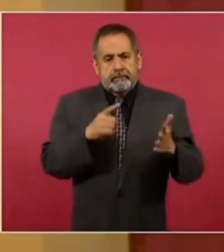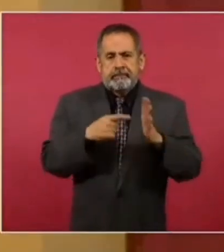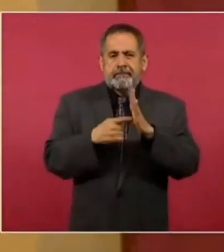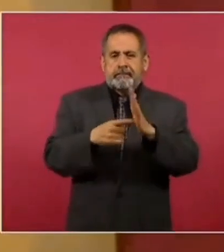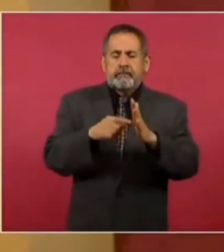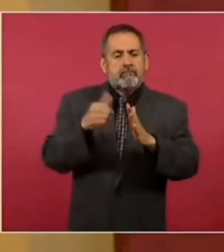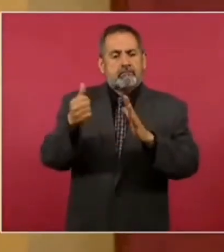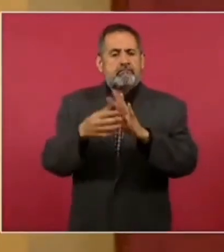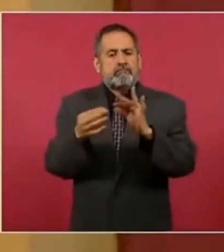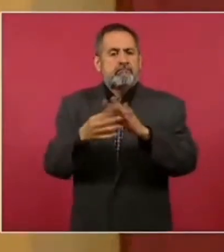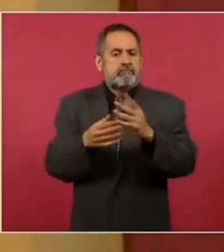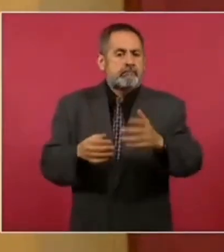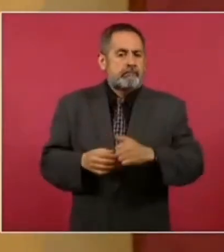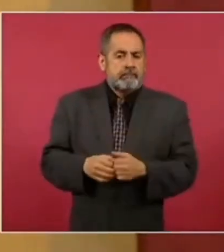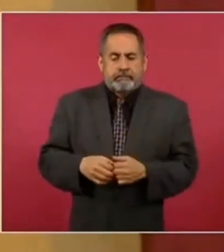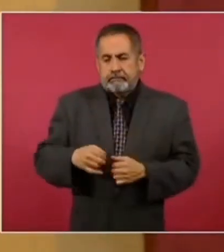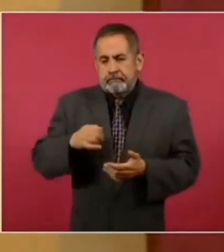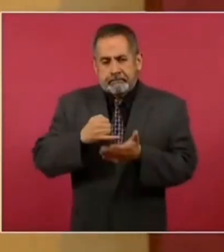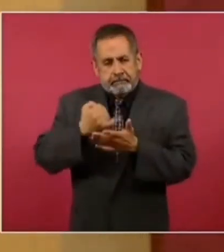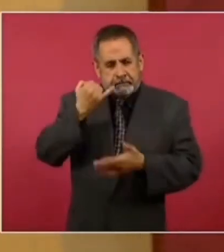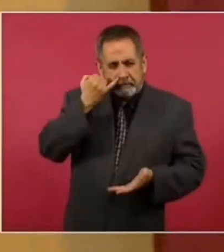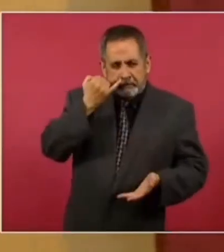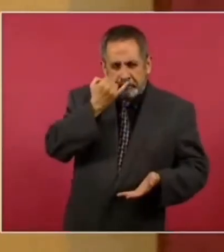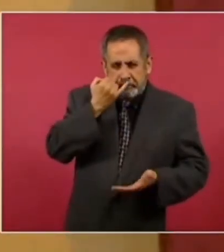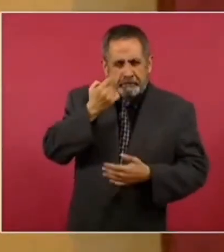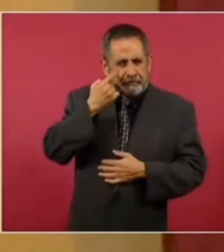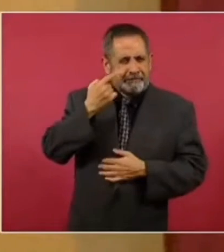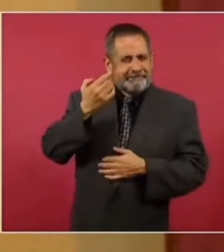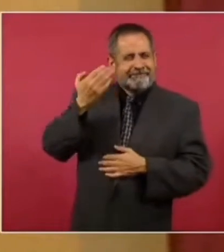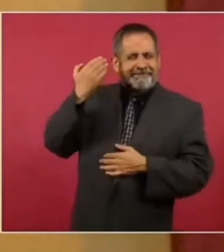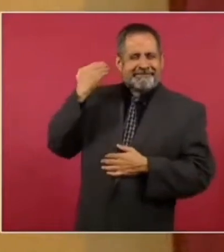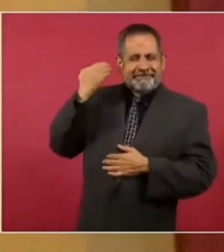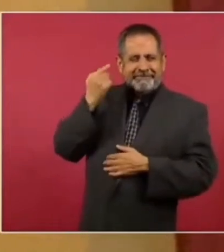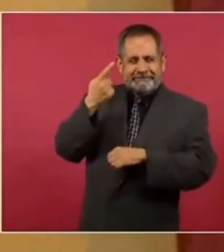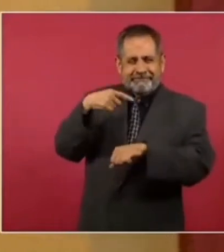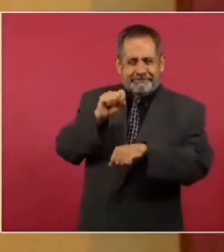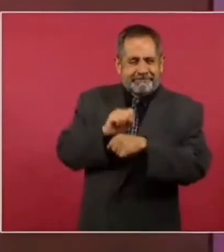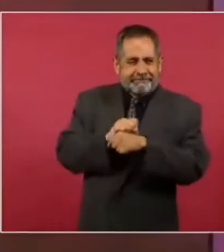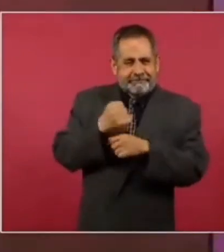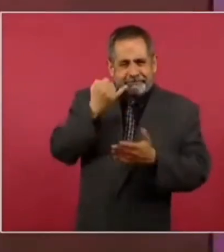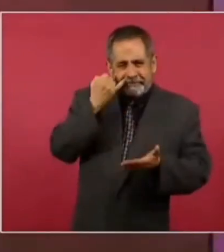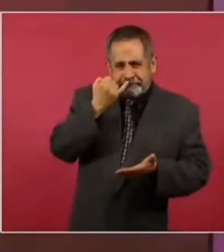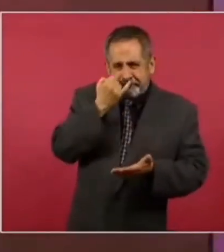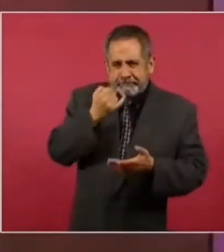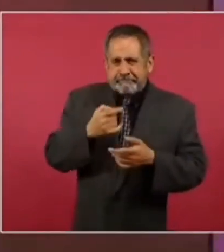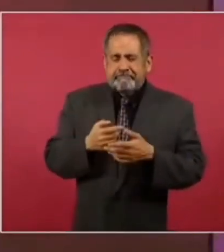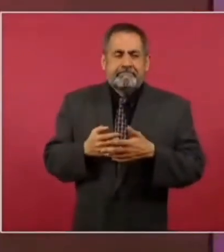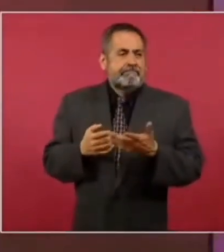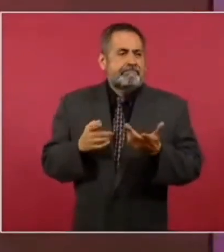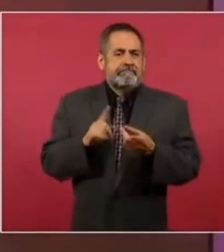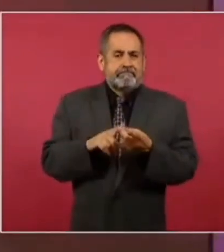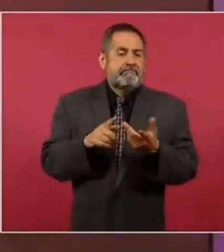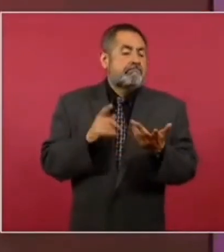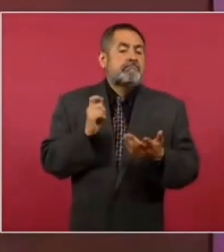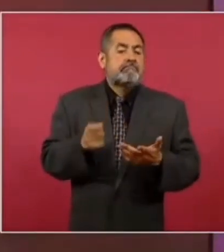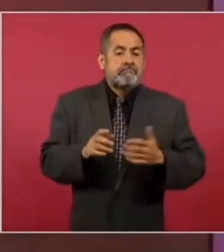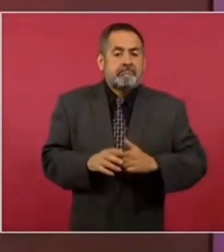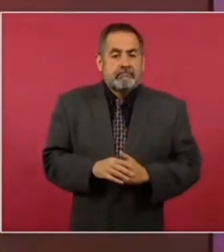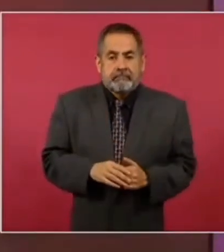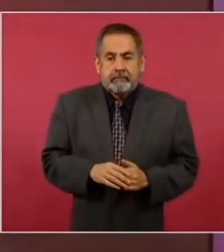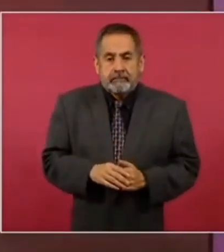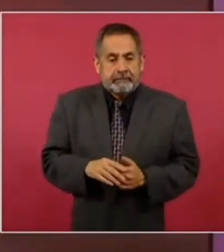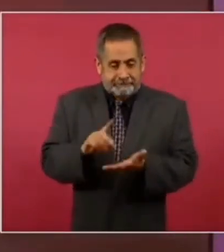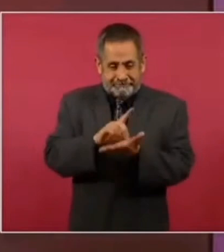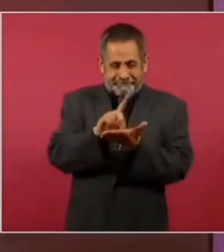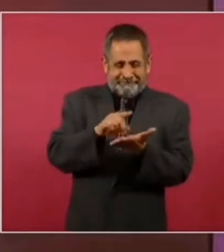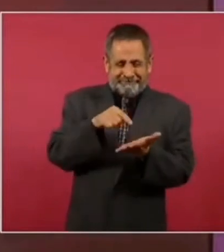otros. La cocaína que mostramos o que comentamos la semana pasada realmente puede ser, y de hecho es, una